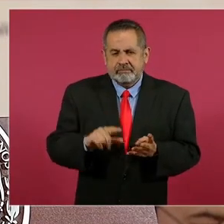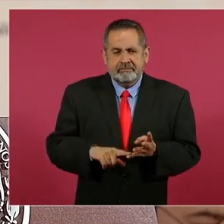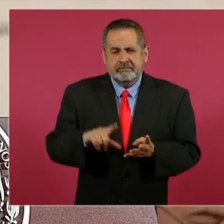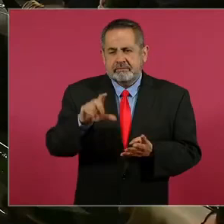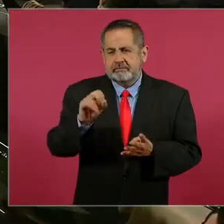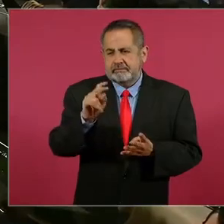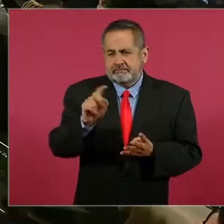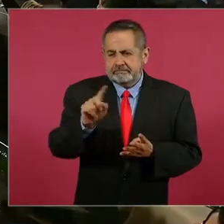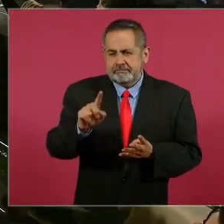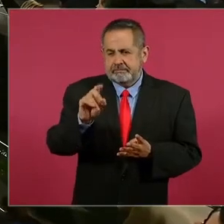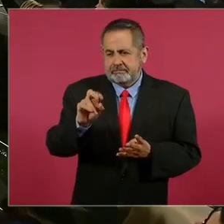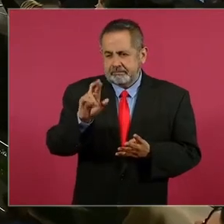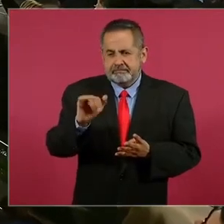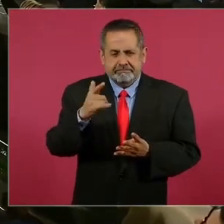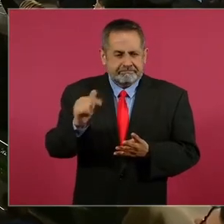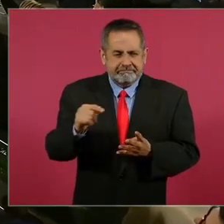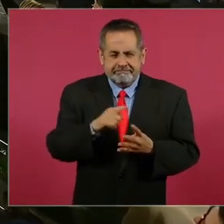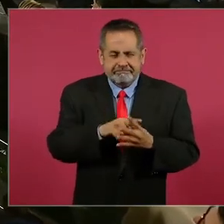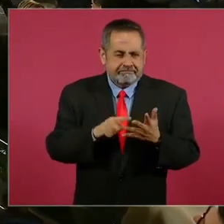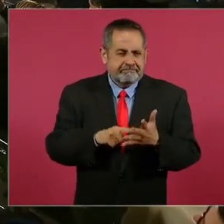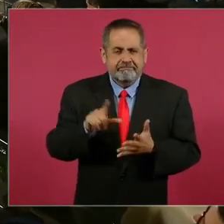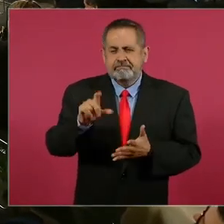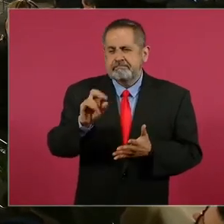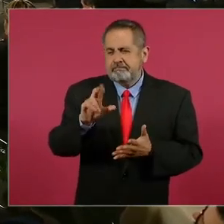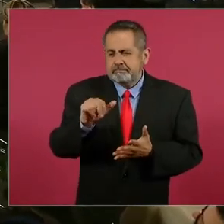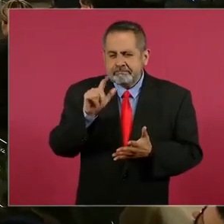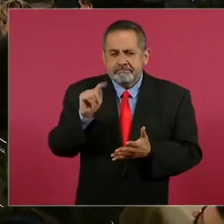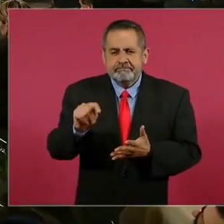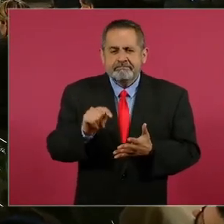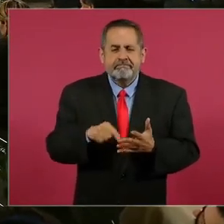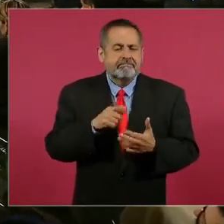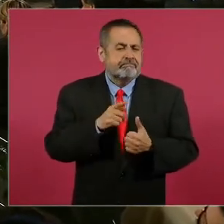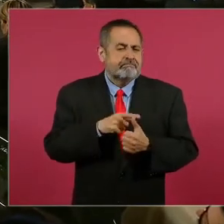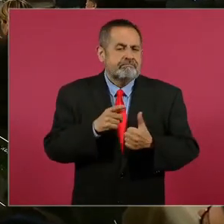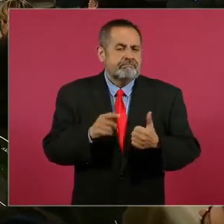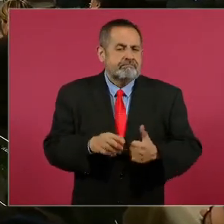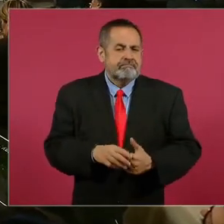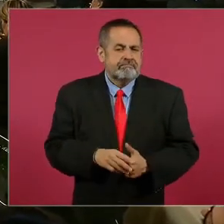Dóriga y Loret de Mola,